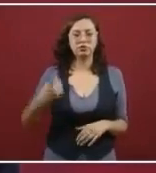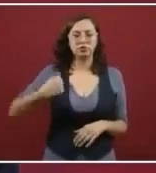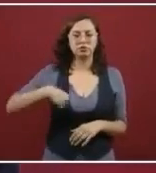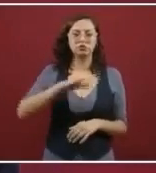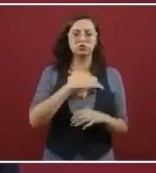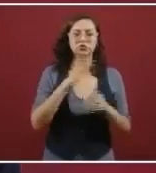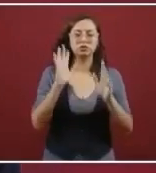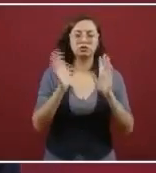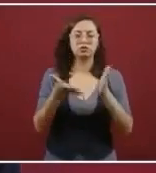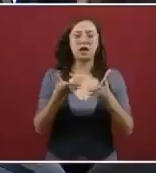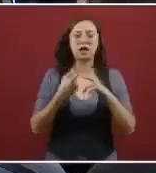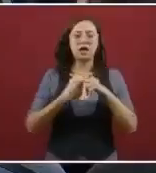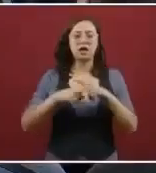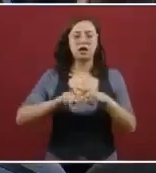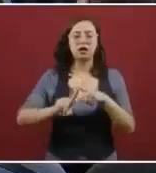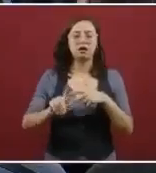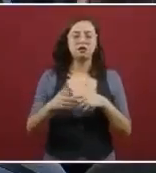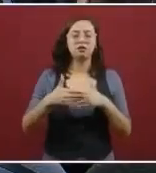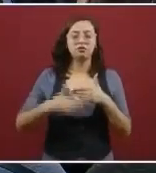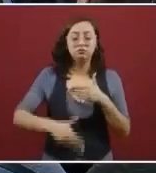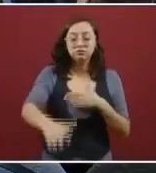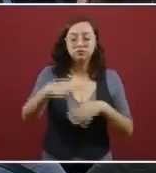trabajando en eso.